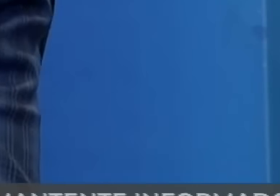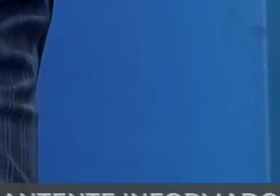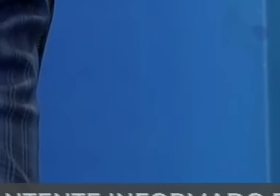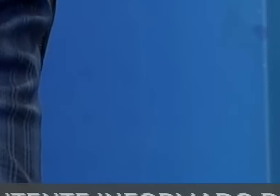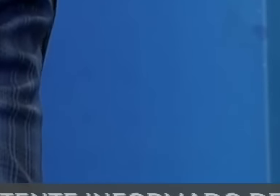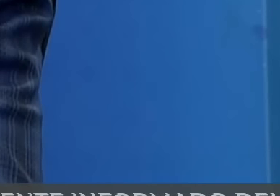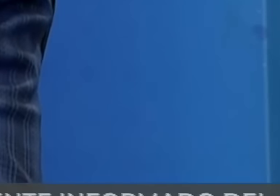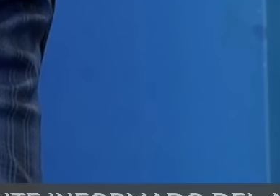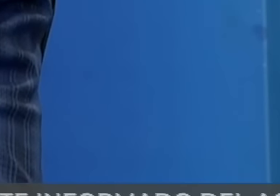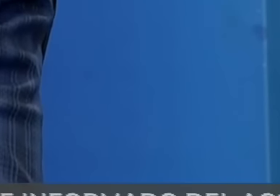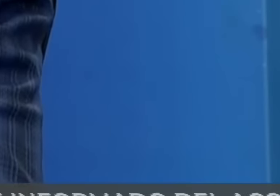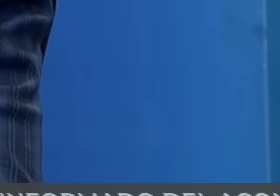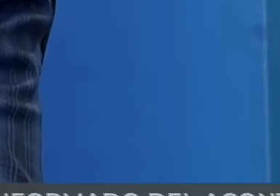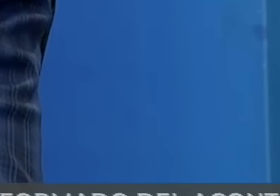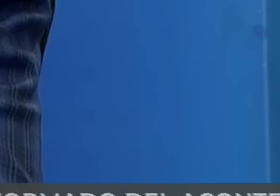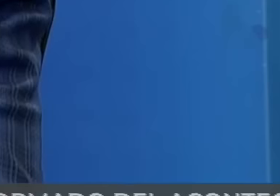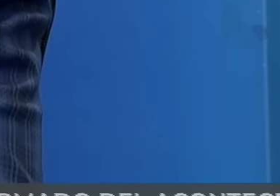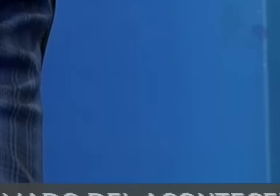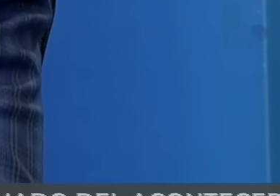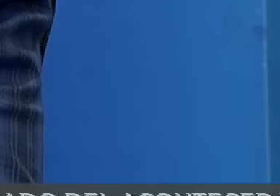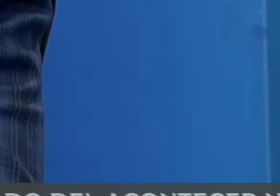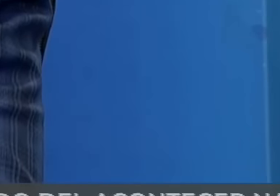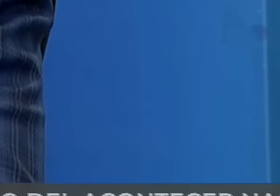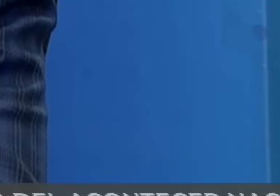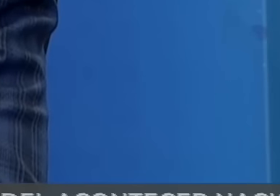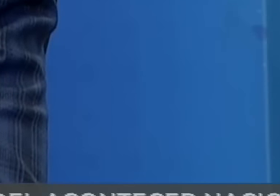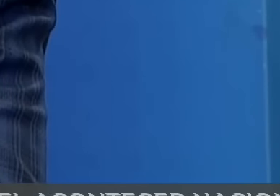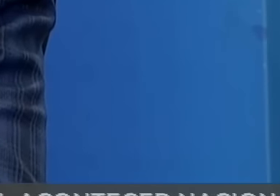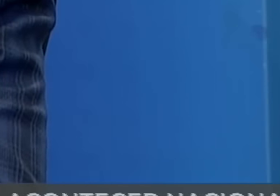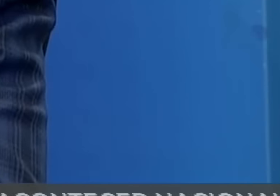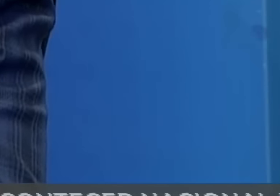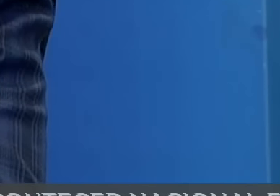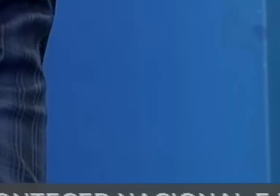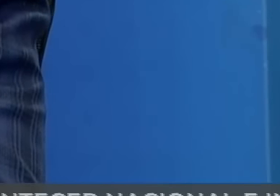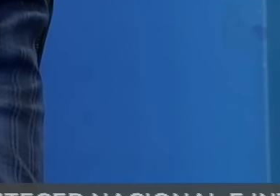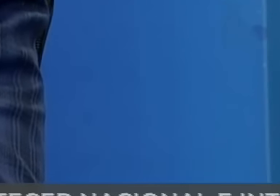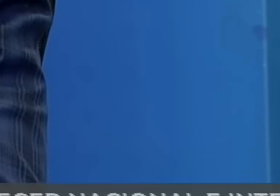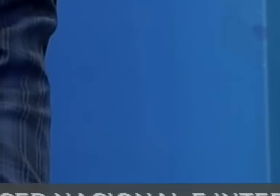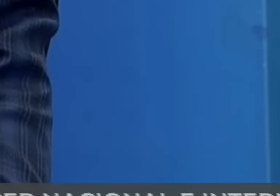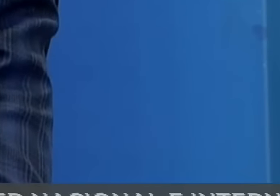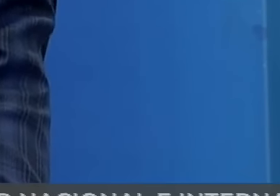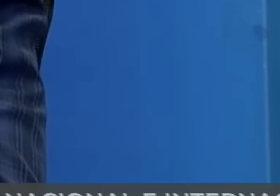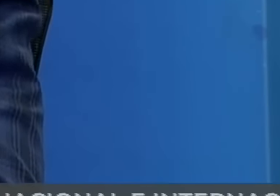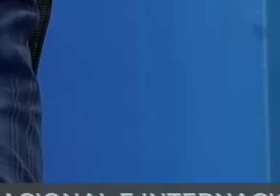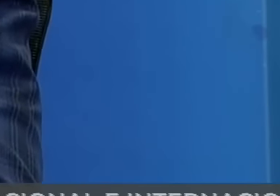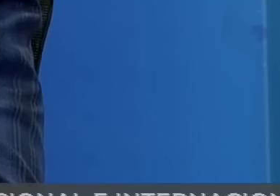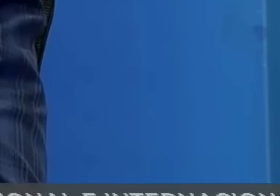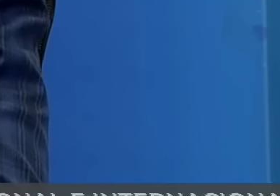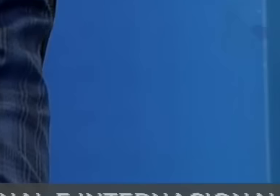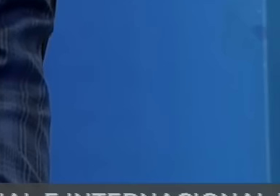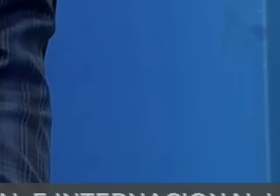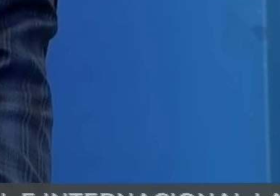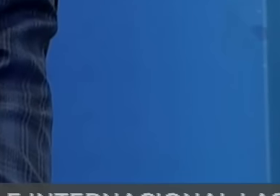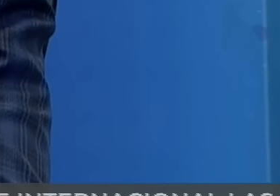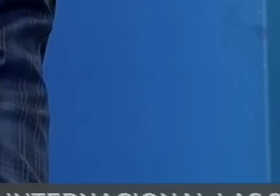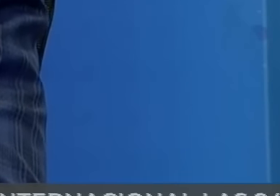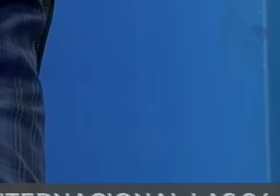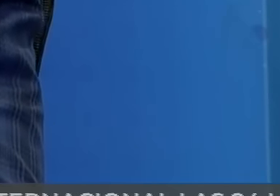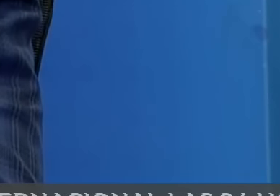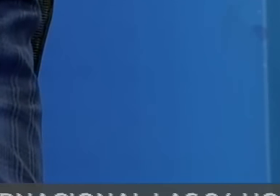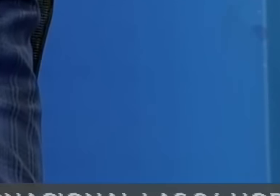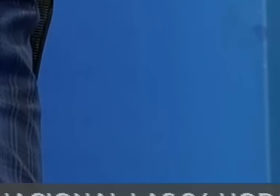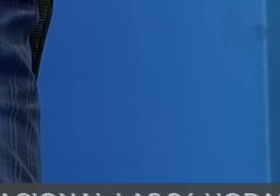la Ruta de las Mandarinas, yo pienso que en 2 años, compañeros Reyes Reyes, Erika, Fernando, Nicolás Ernesto,